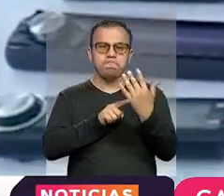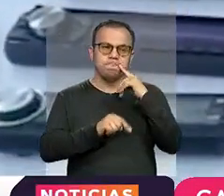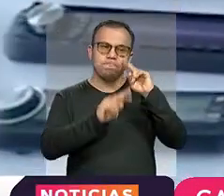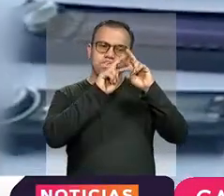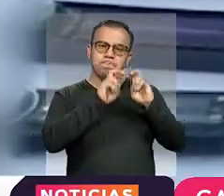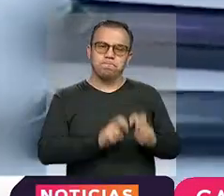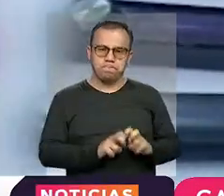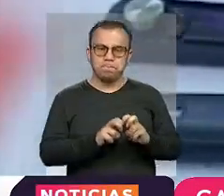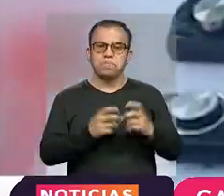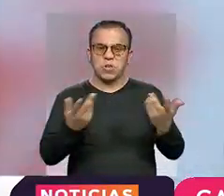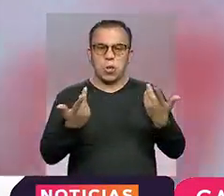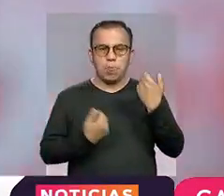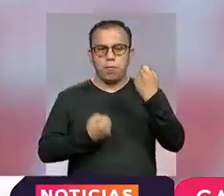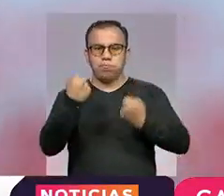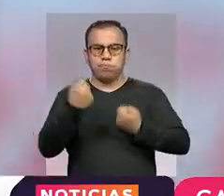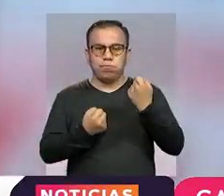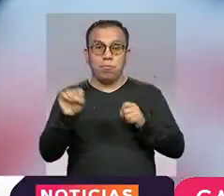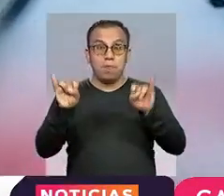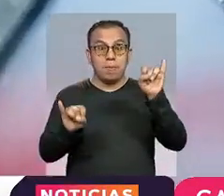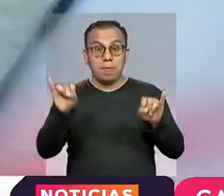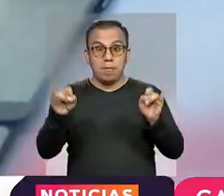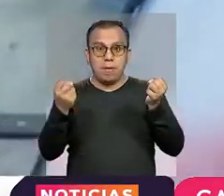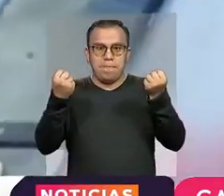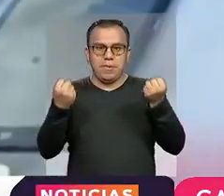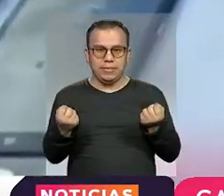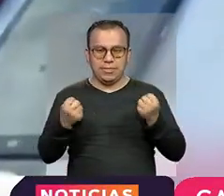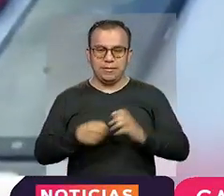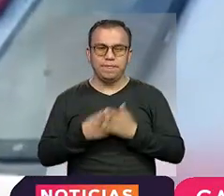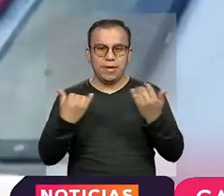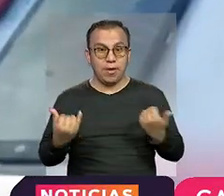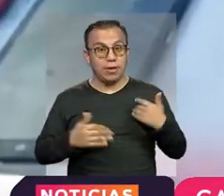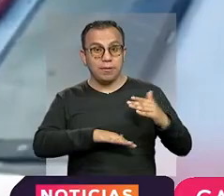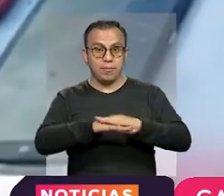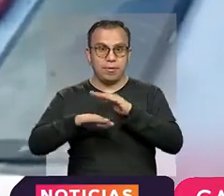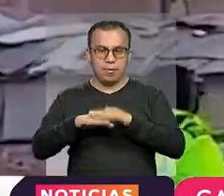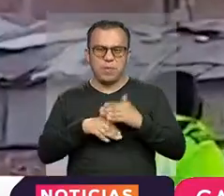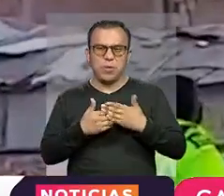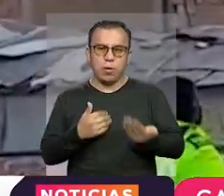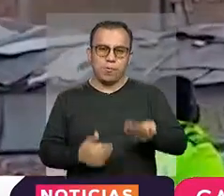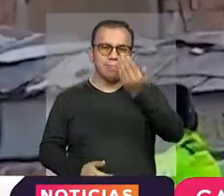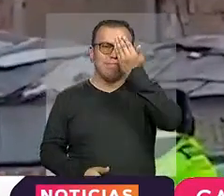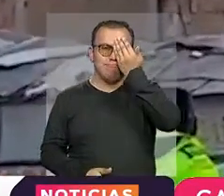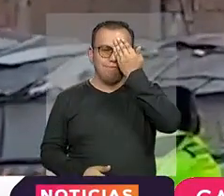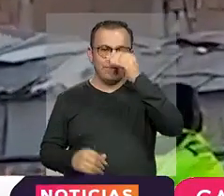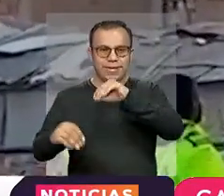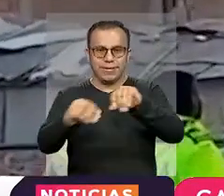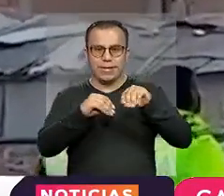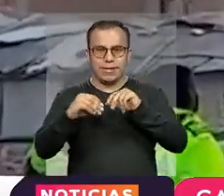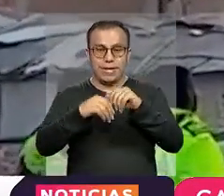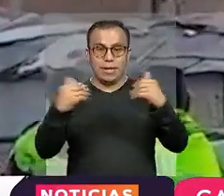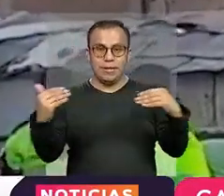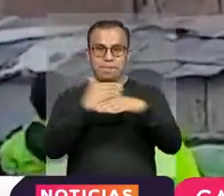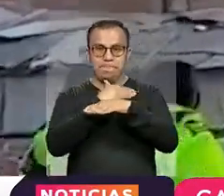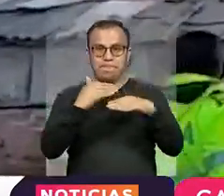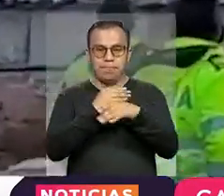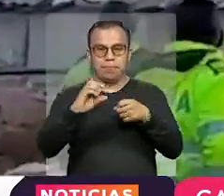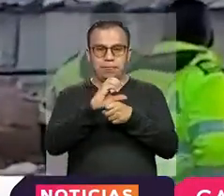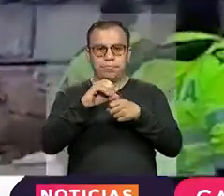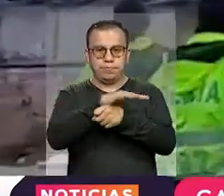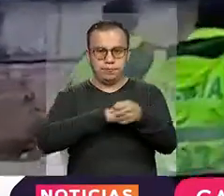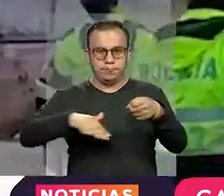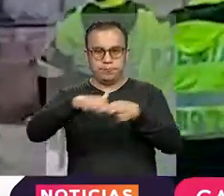por el hurto a camiones de transporte de carga pesada, mediante la modalidad de piratería terrestre en las carreteras del